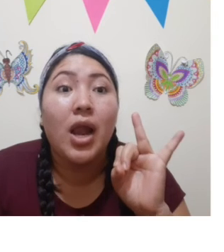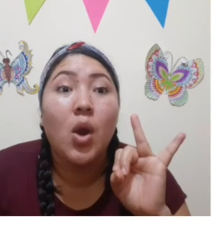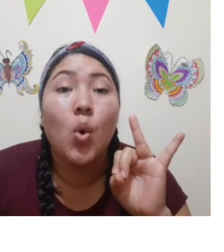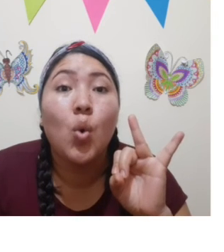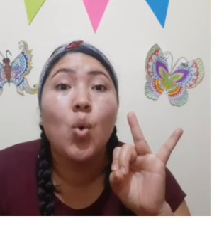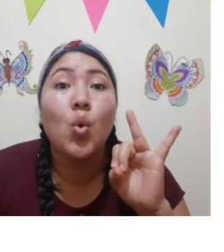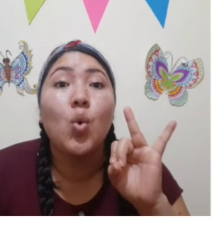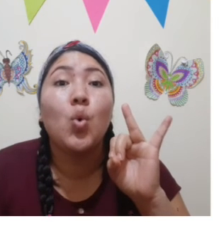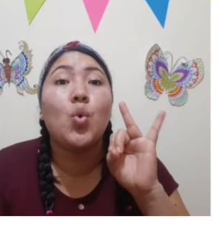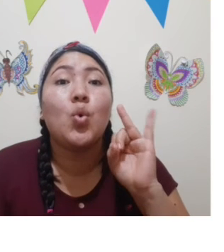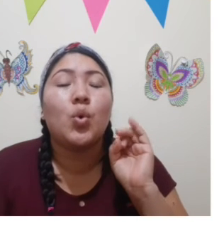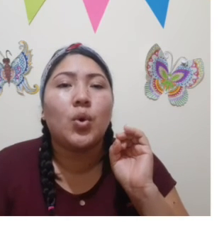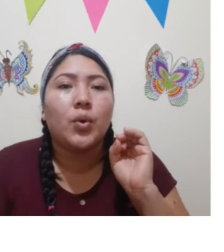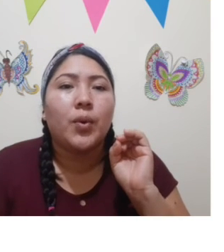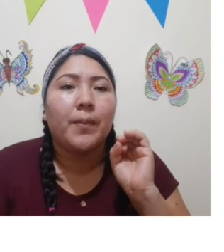la vocal